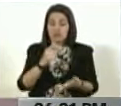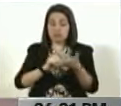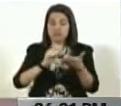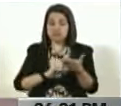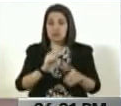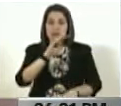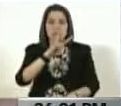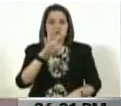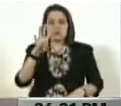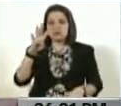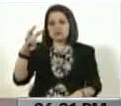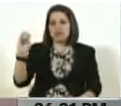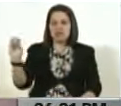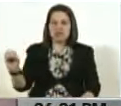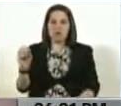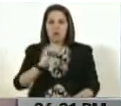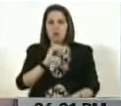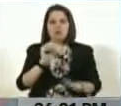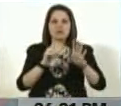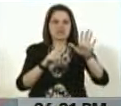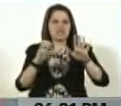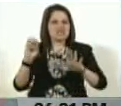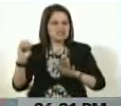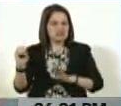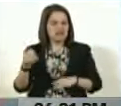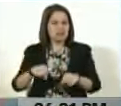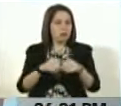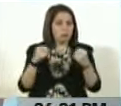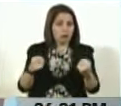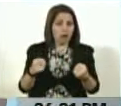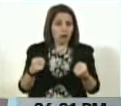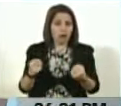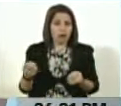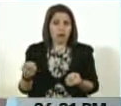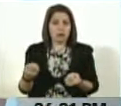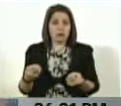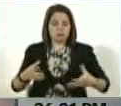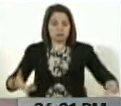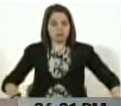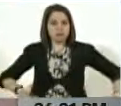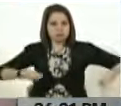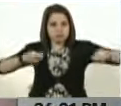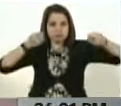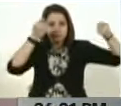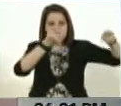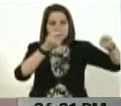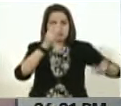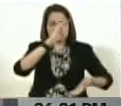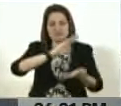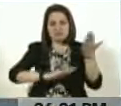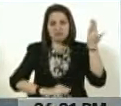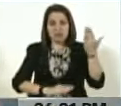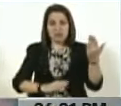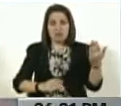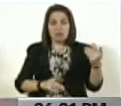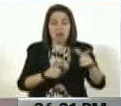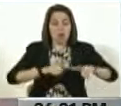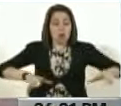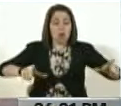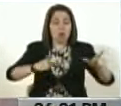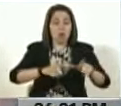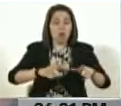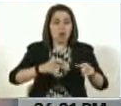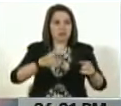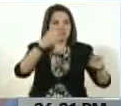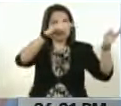pueden ser 400, de 400 a 600 pan. Ellos se llevan sus panes, ellos tienen un área de distribución